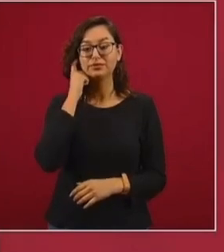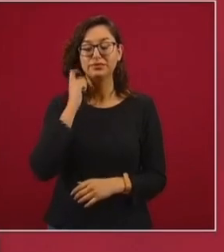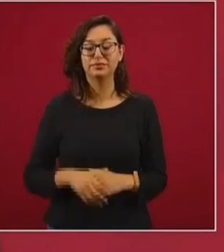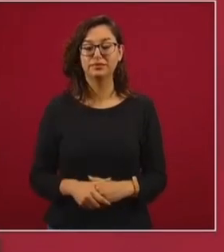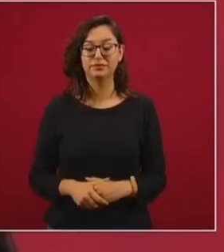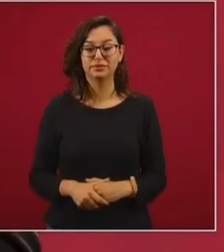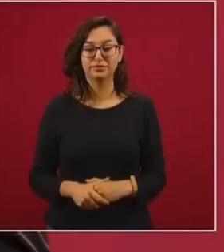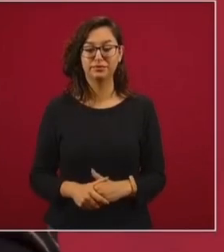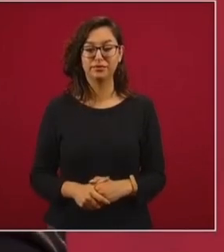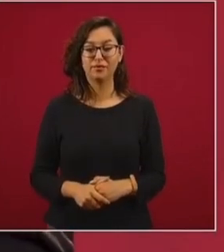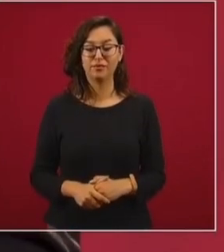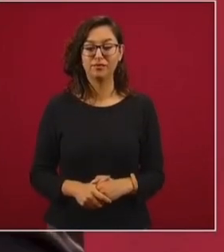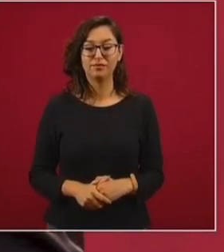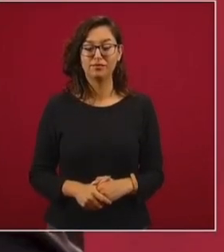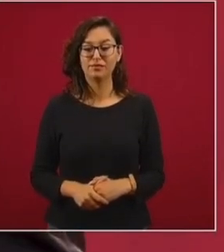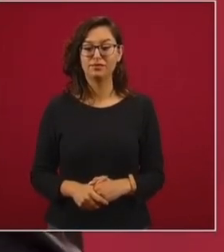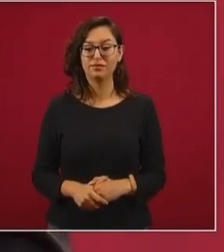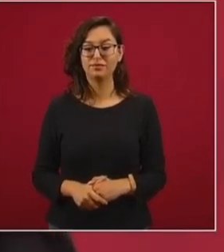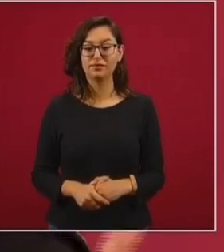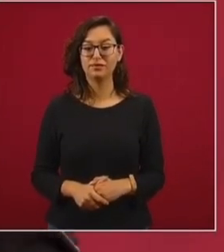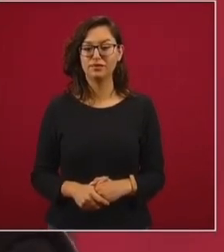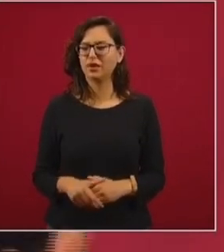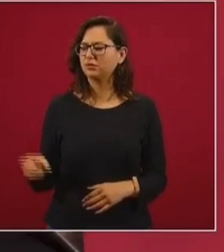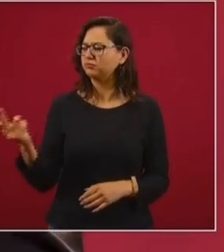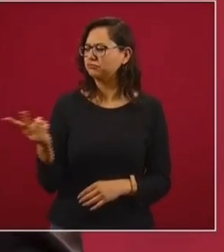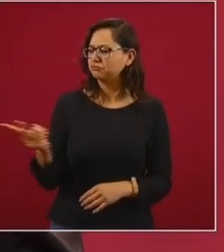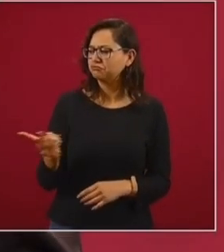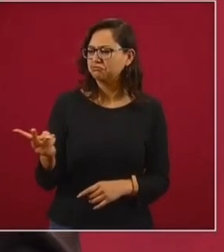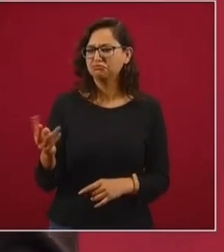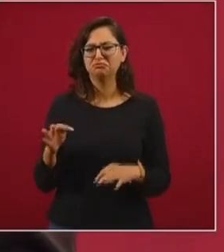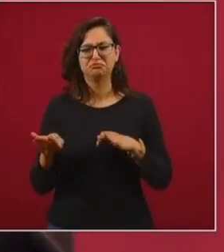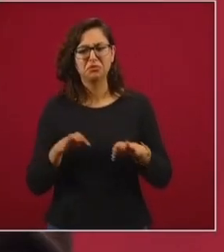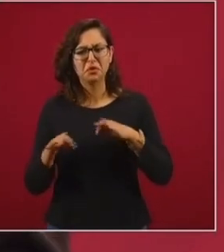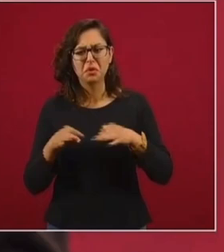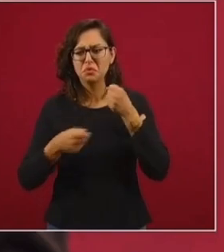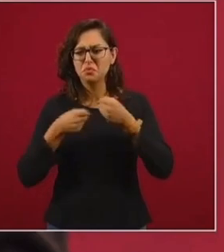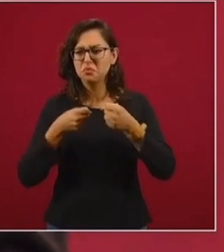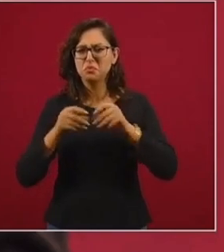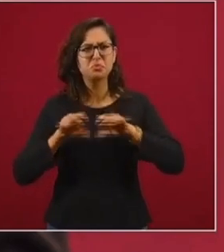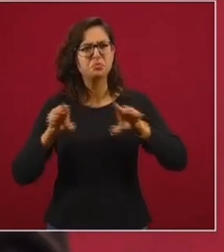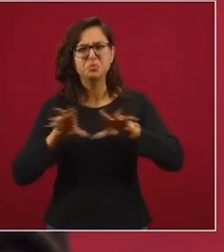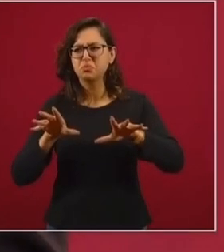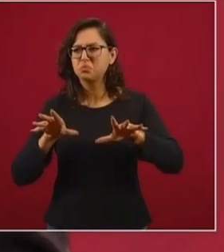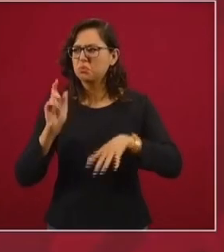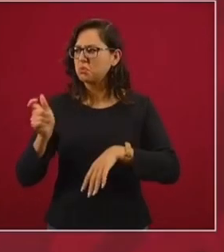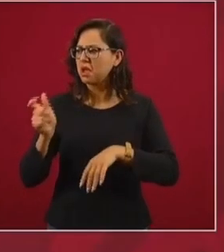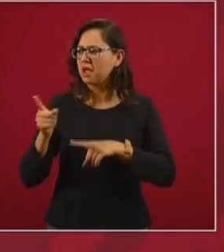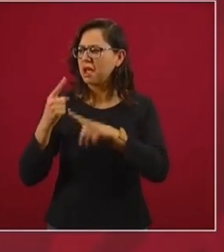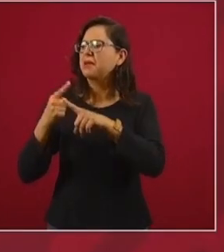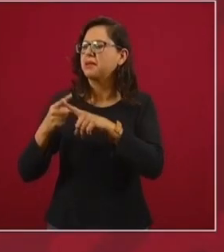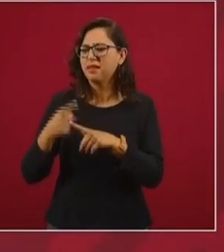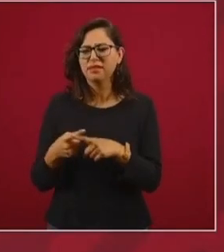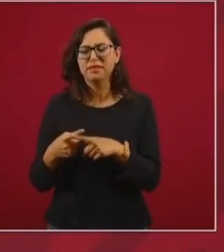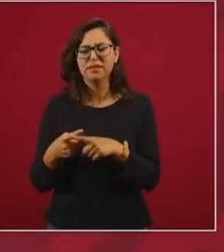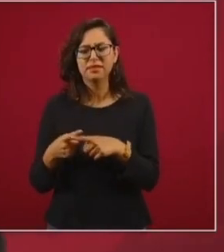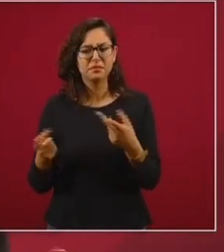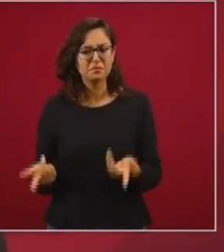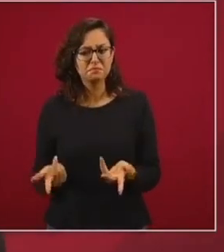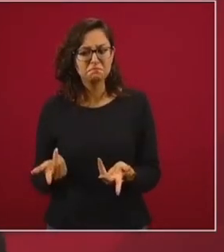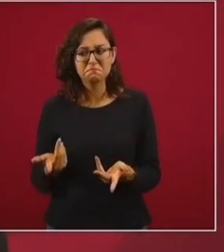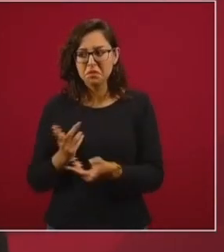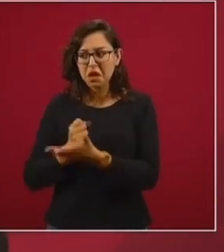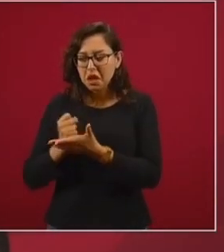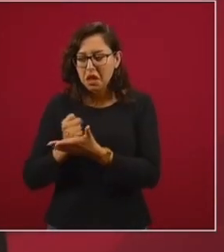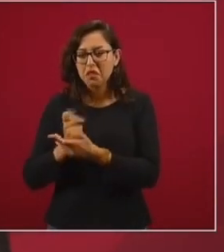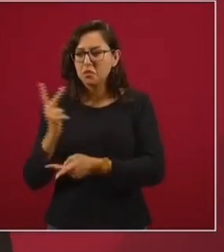cómo producen su programa, qué fuentes de financiamiento